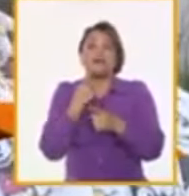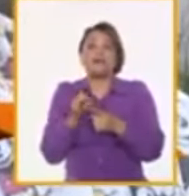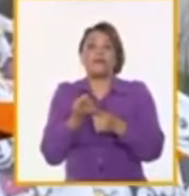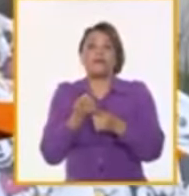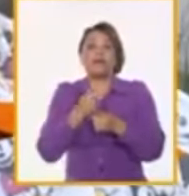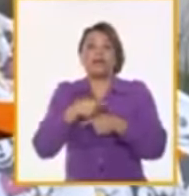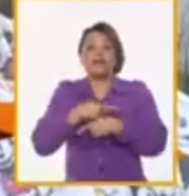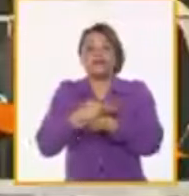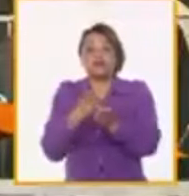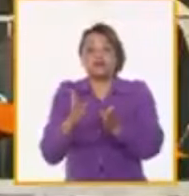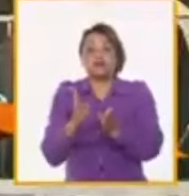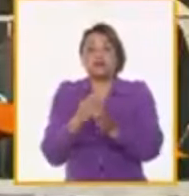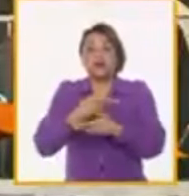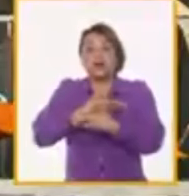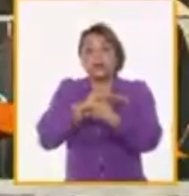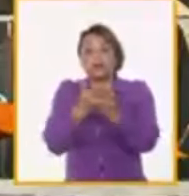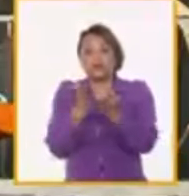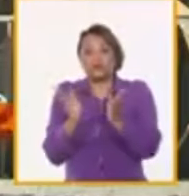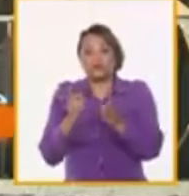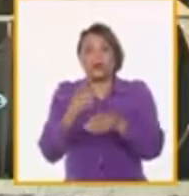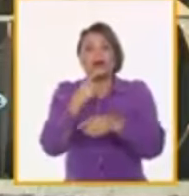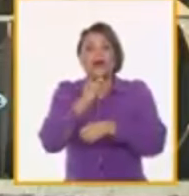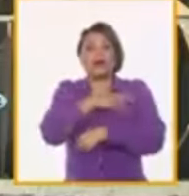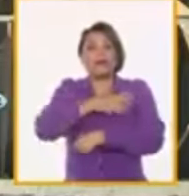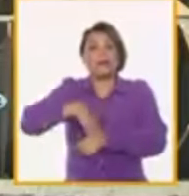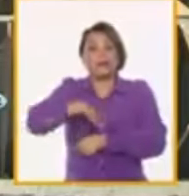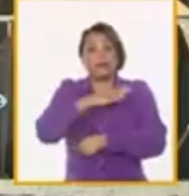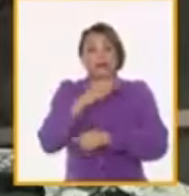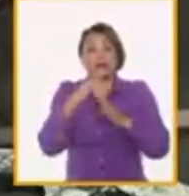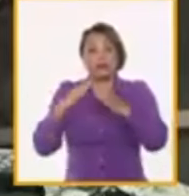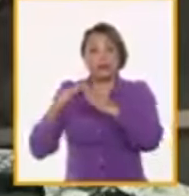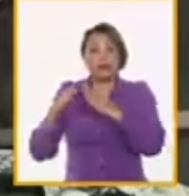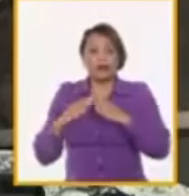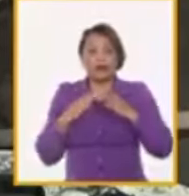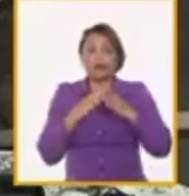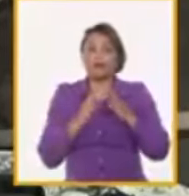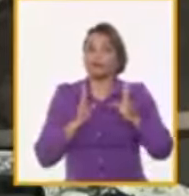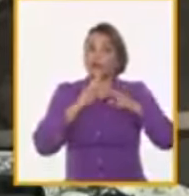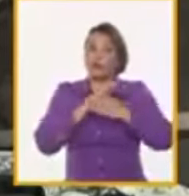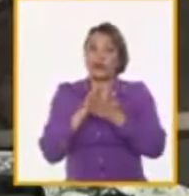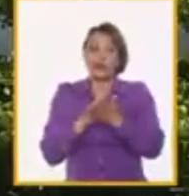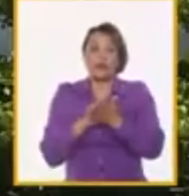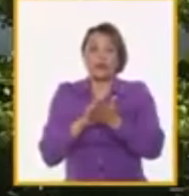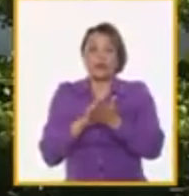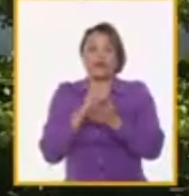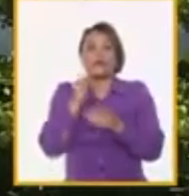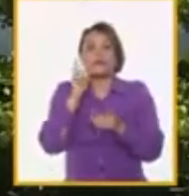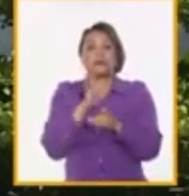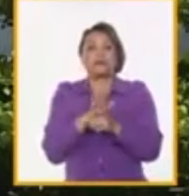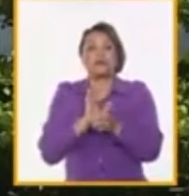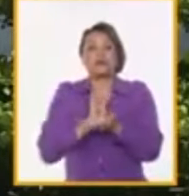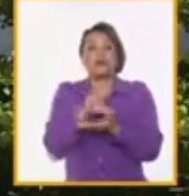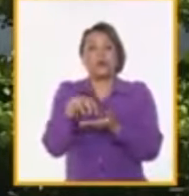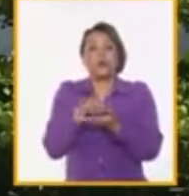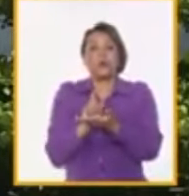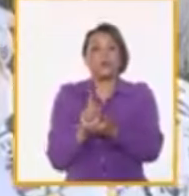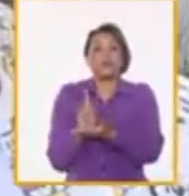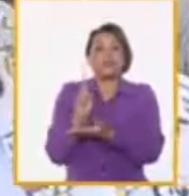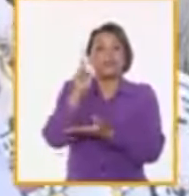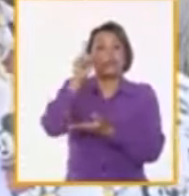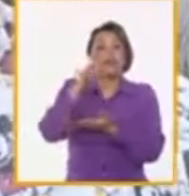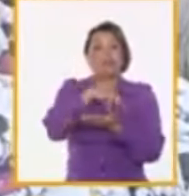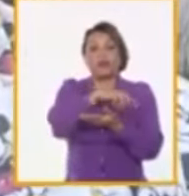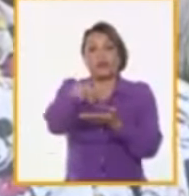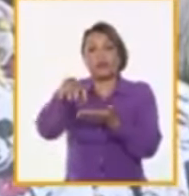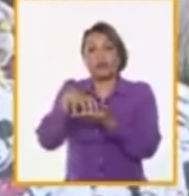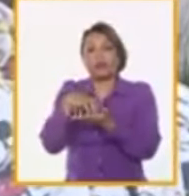caudal necesario a cada una de las viviendas. Salimos desde el anillo de la circunvalación directamente al punto más alto de cada sector y con eso garantizamos que